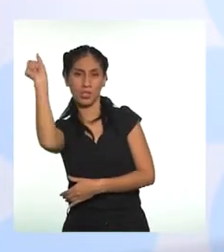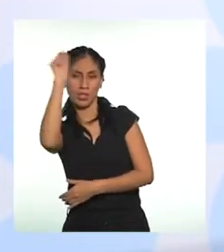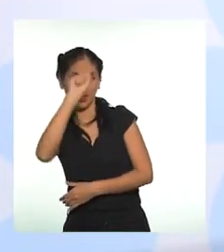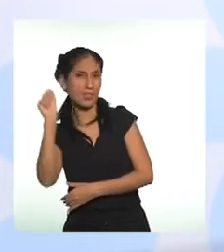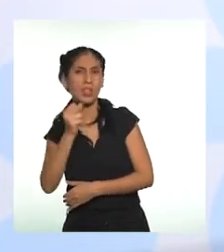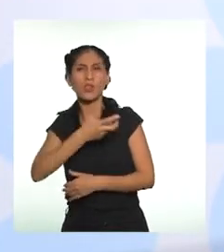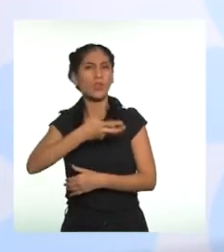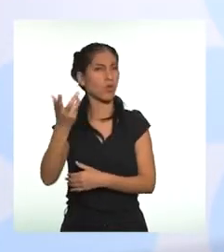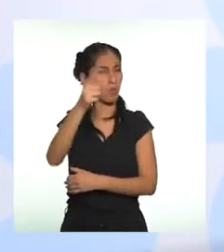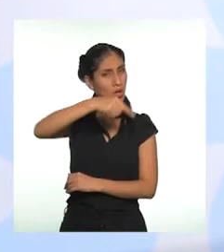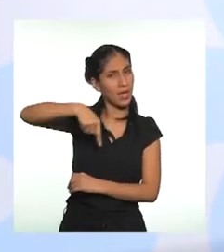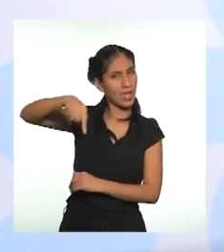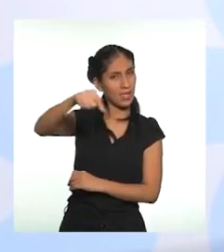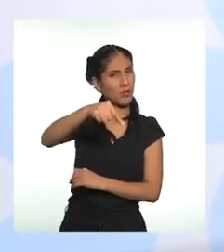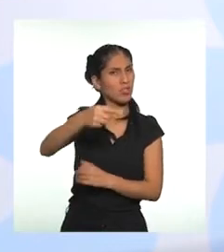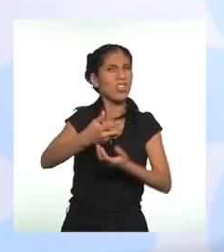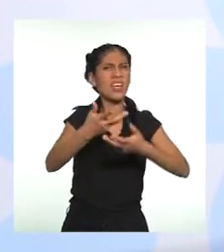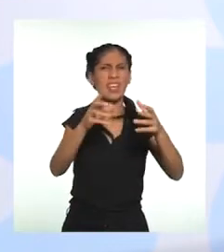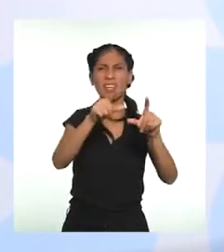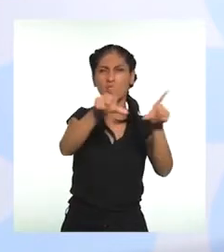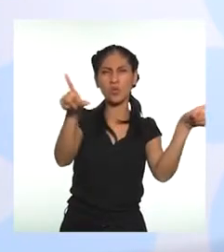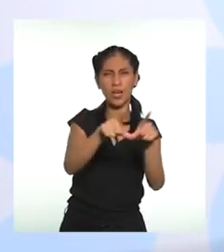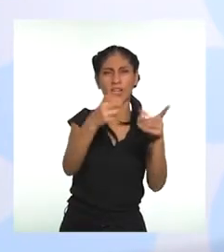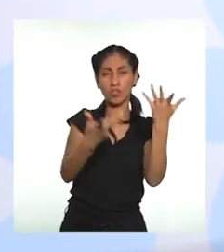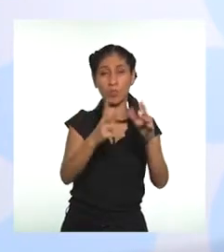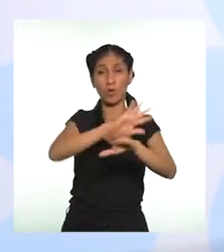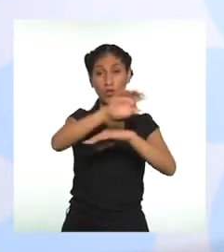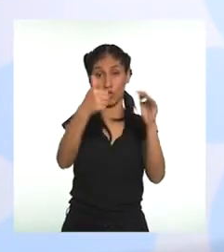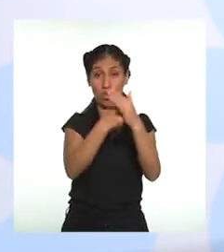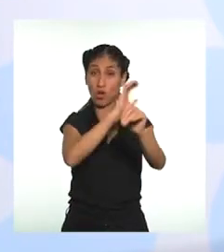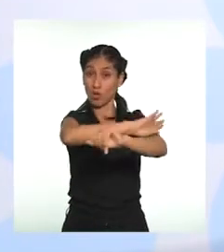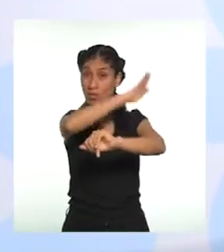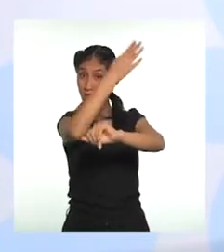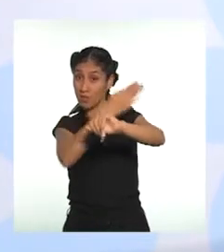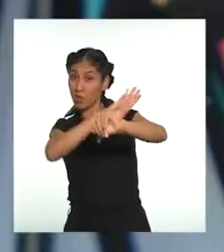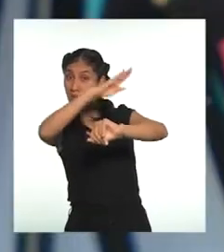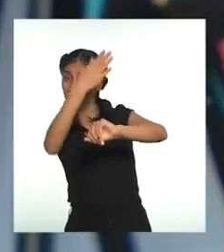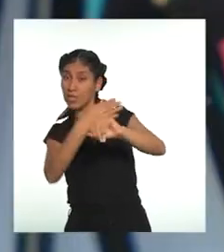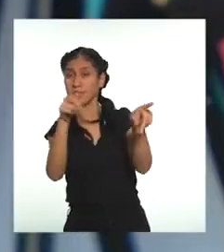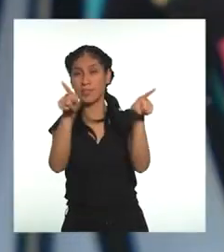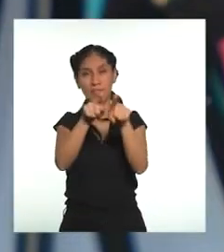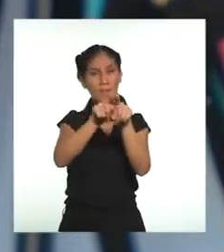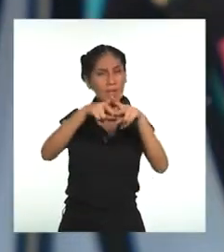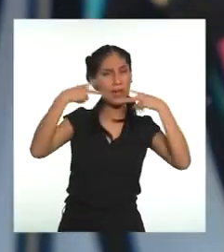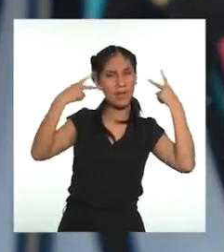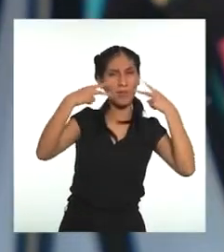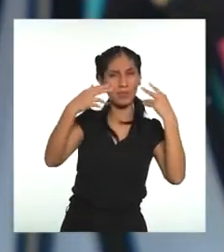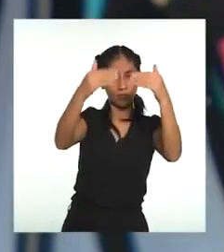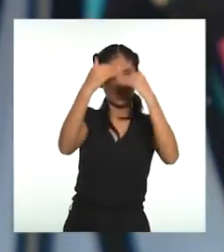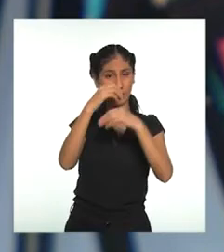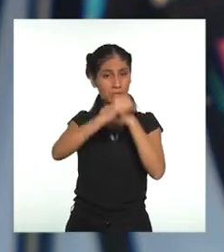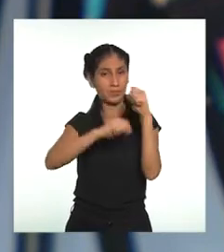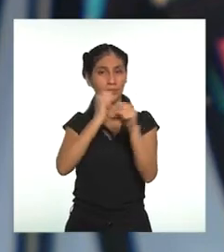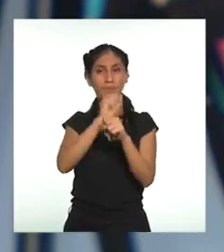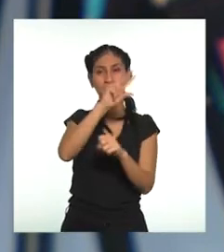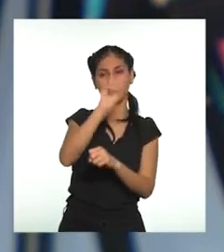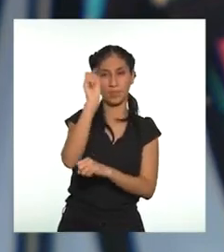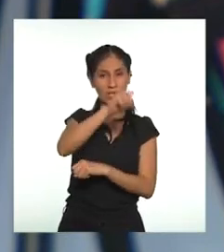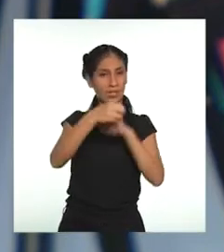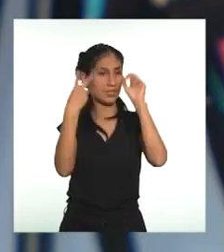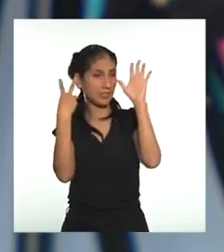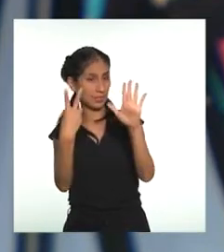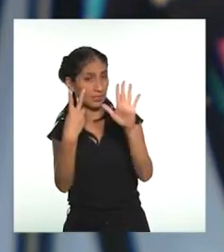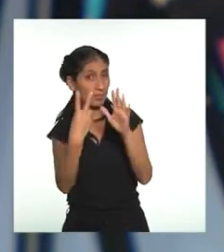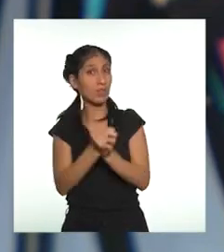originarios, los cuales se ubican en los Andes y la Amazonía. En el censo del año